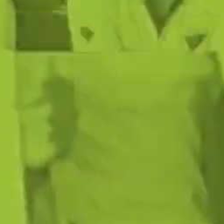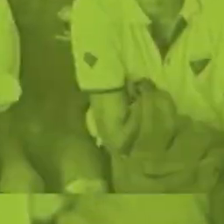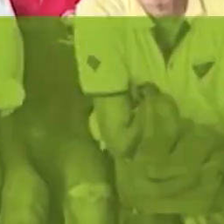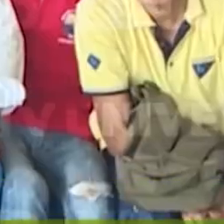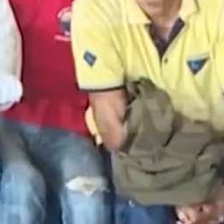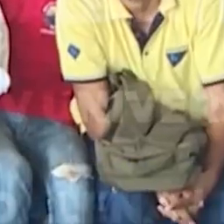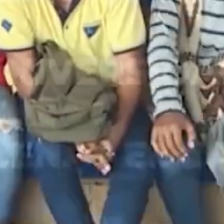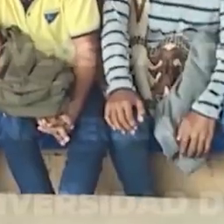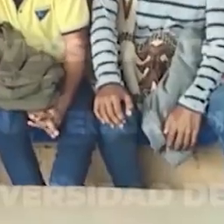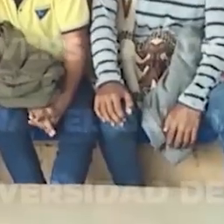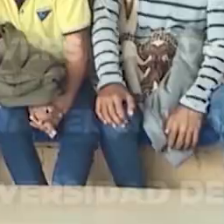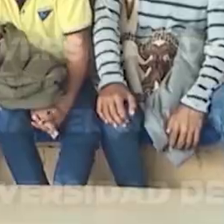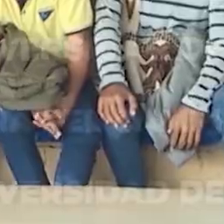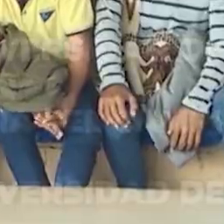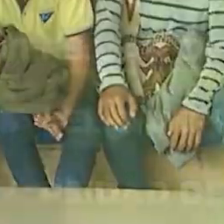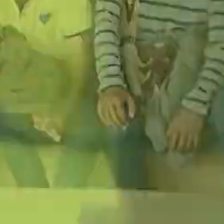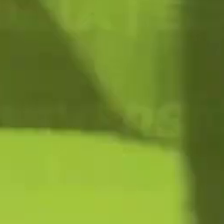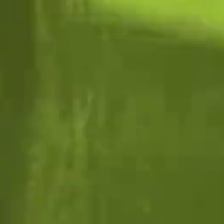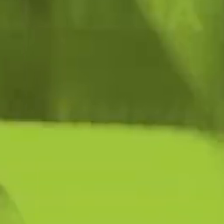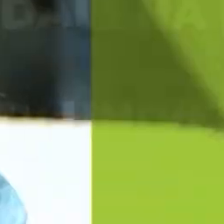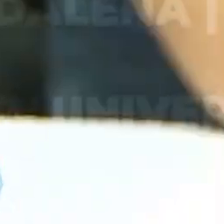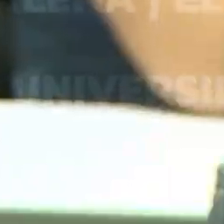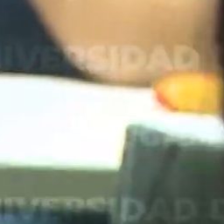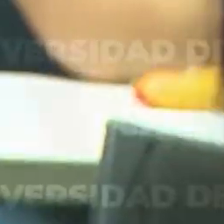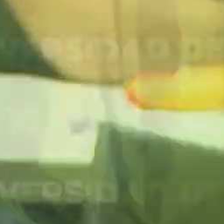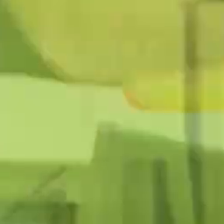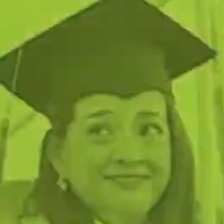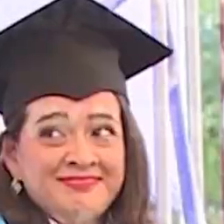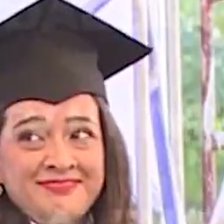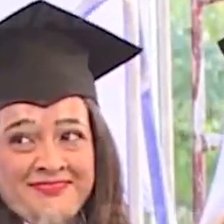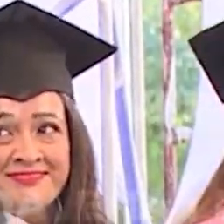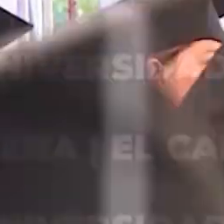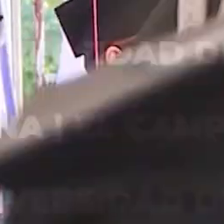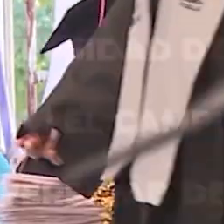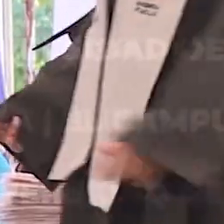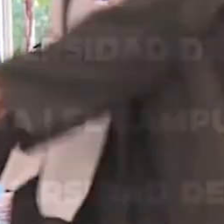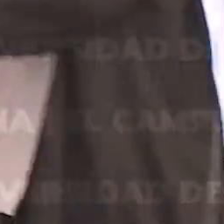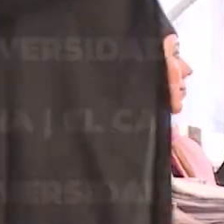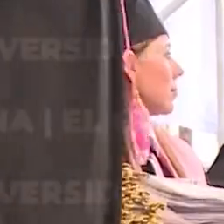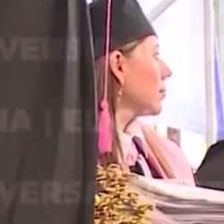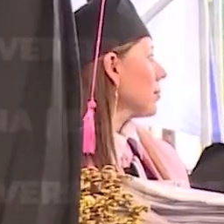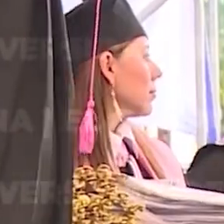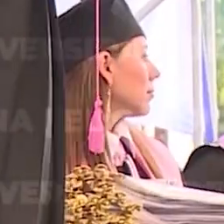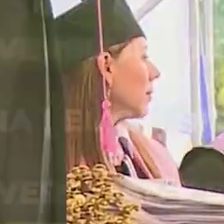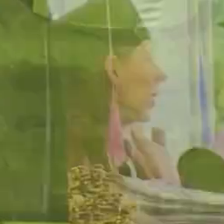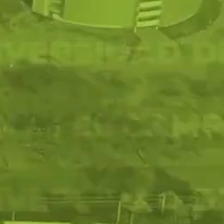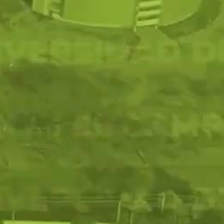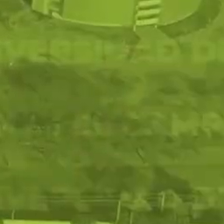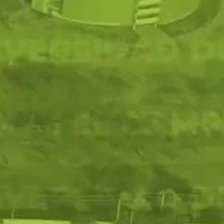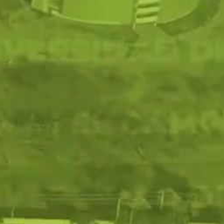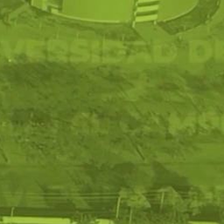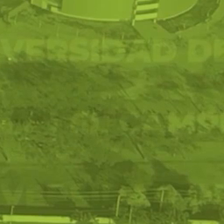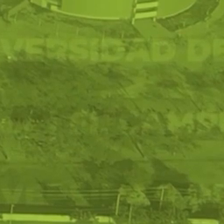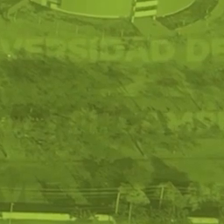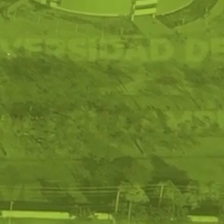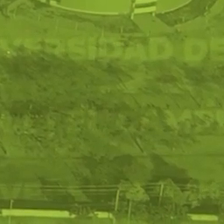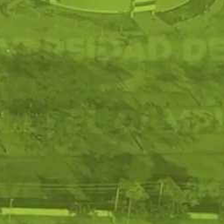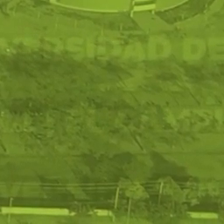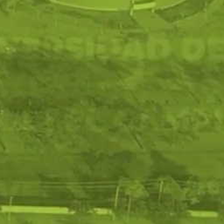Universidad del Magdalena. Más incluyente e innovadora.